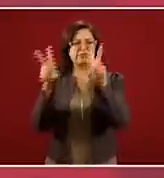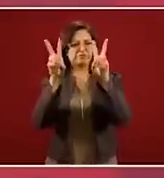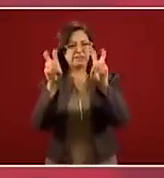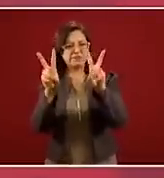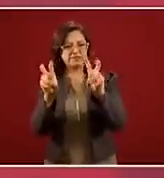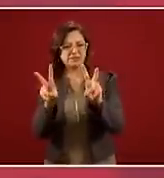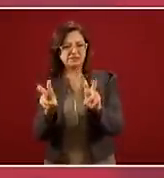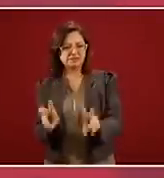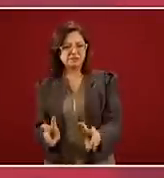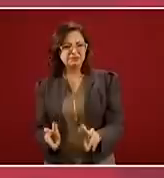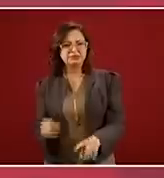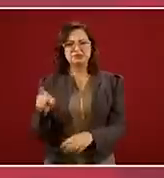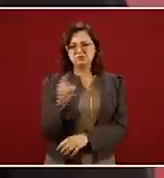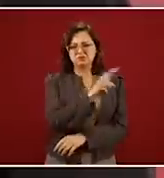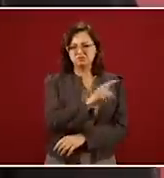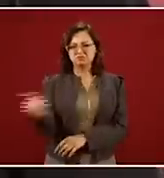varias